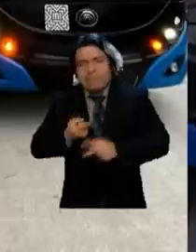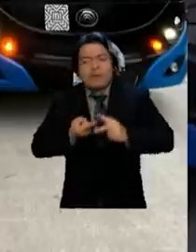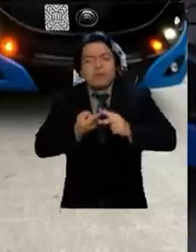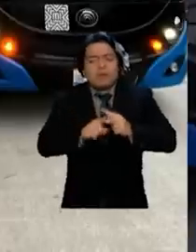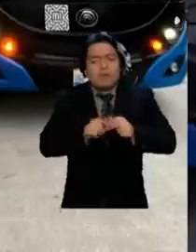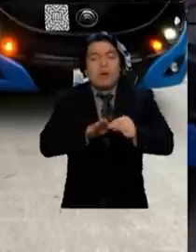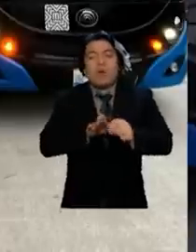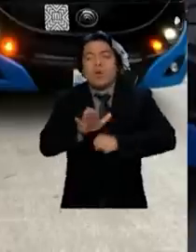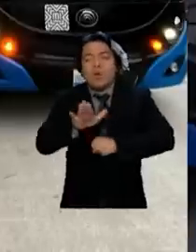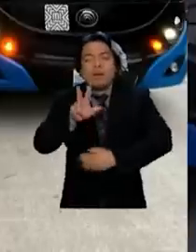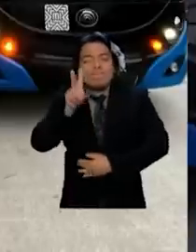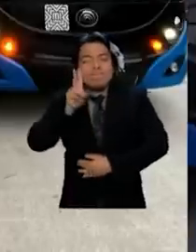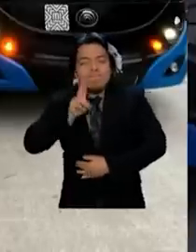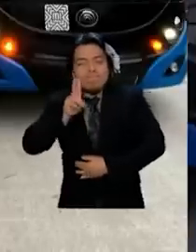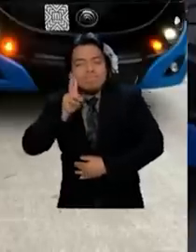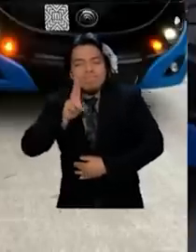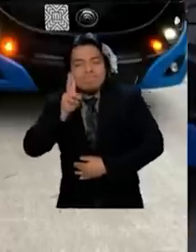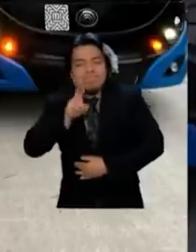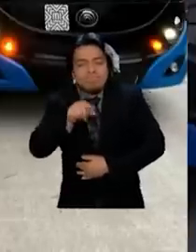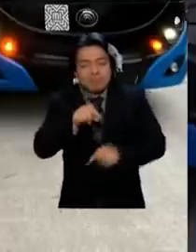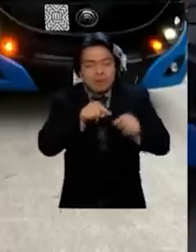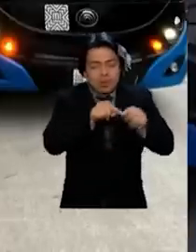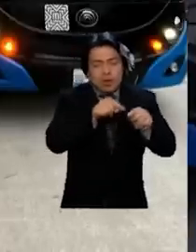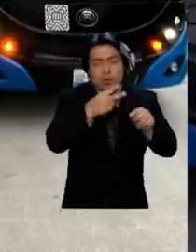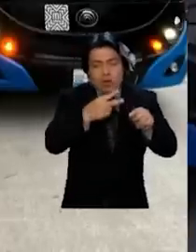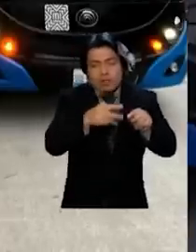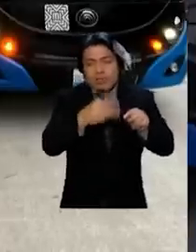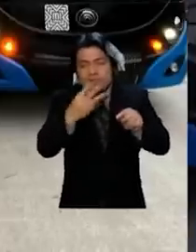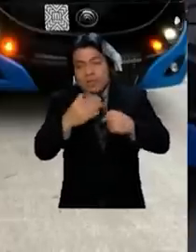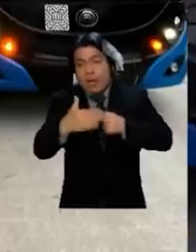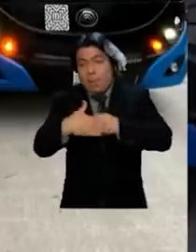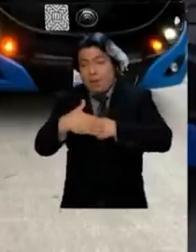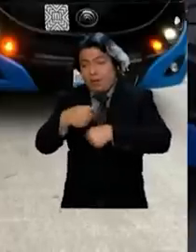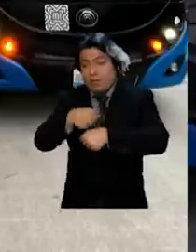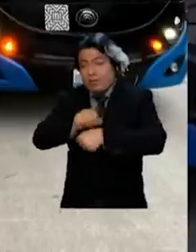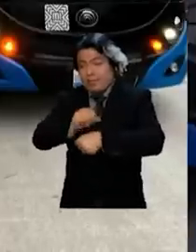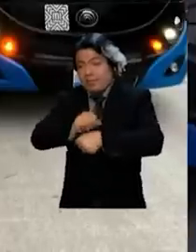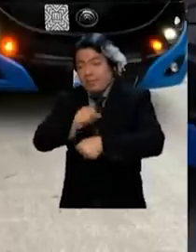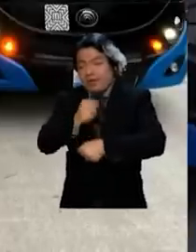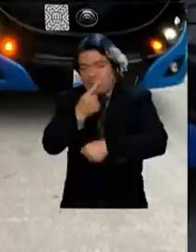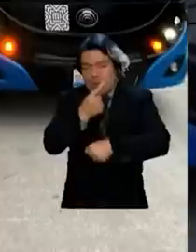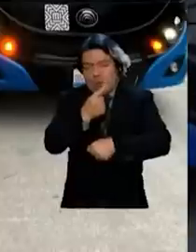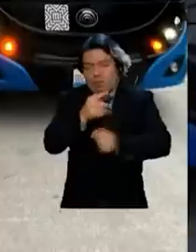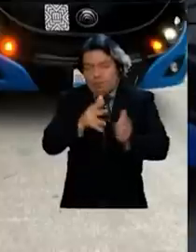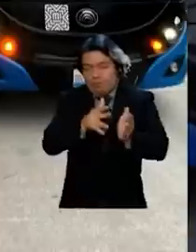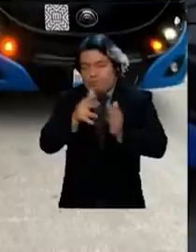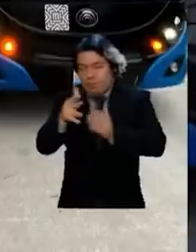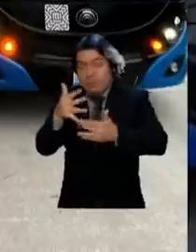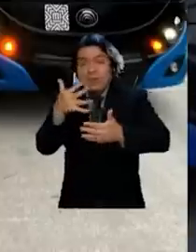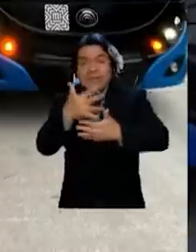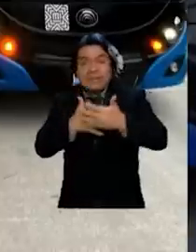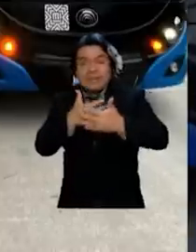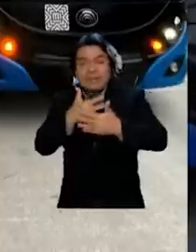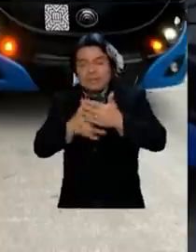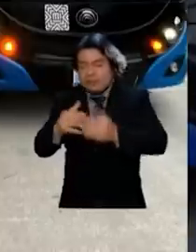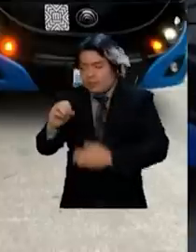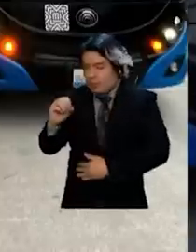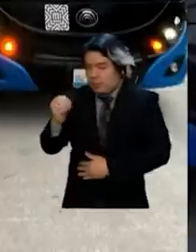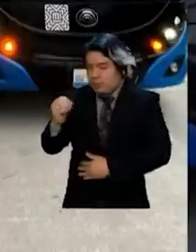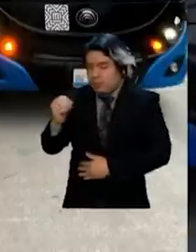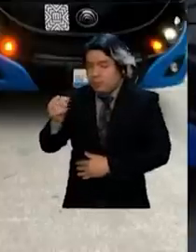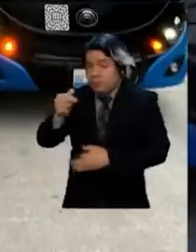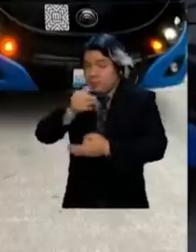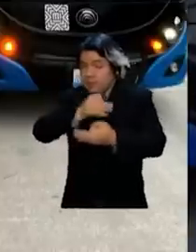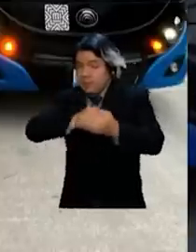de operación en los tramos 2 y 3, la próxima semana en el tramo 1, y a partir del 15 de octubre estará